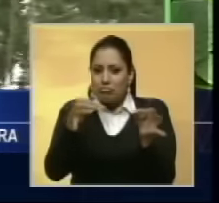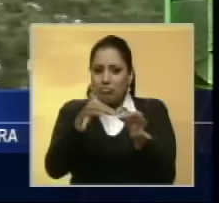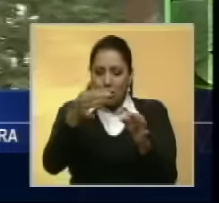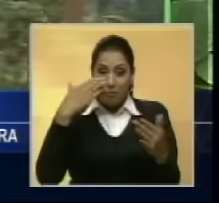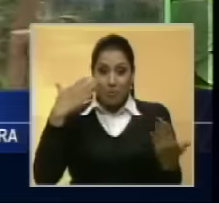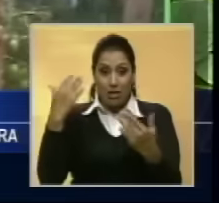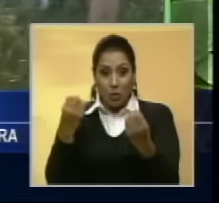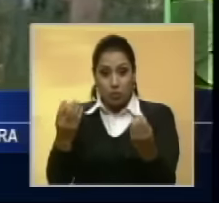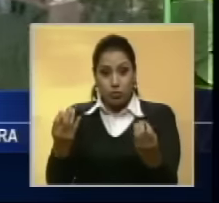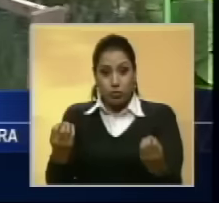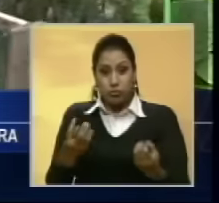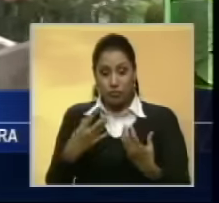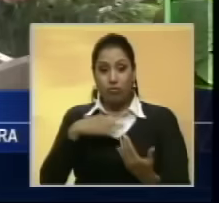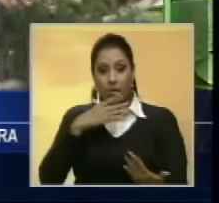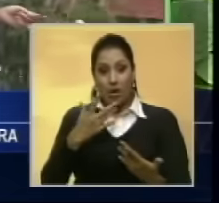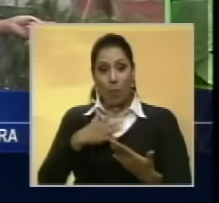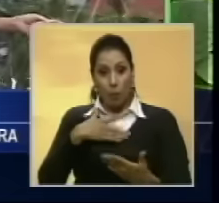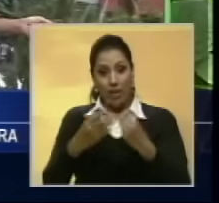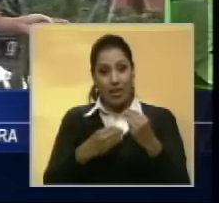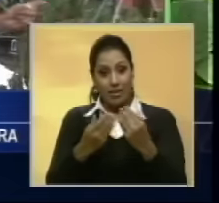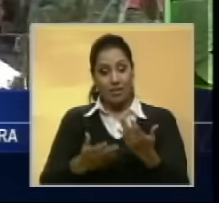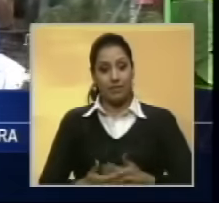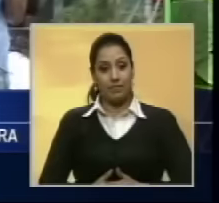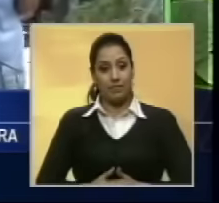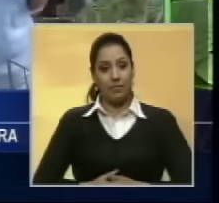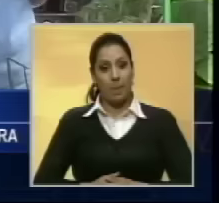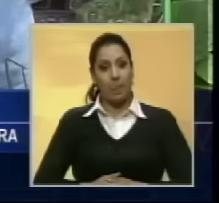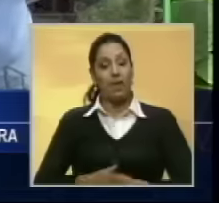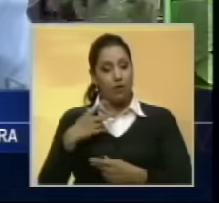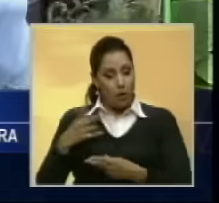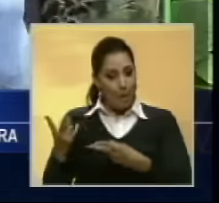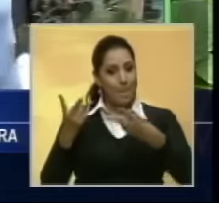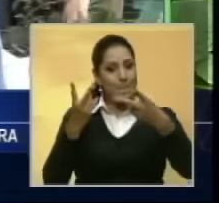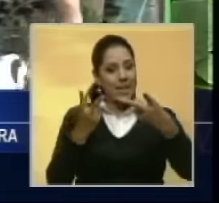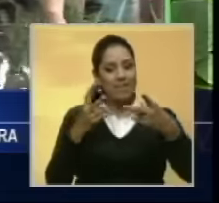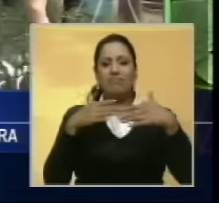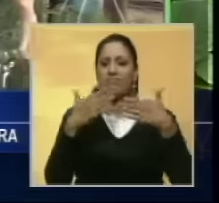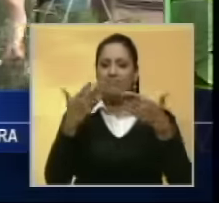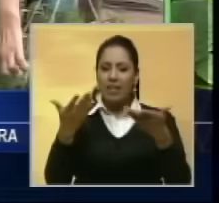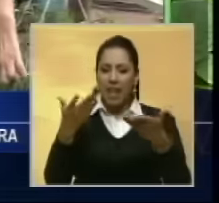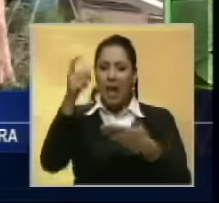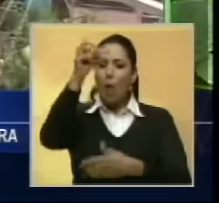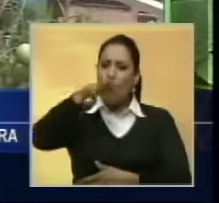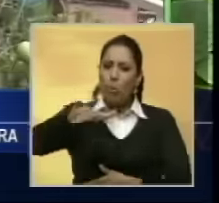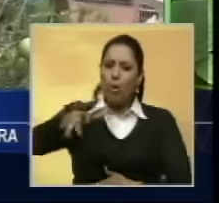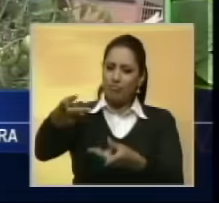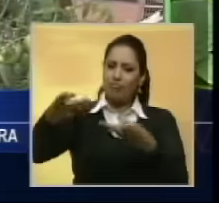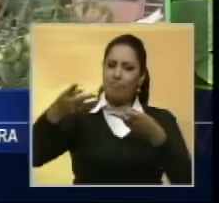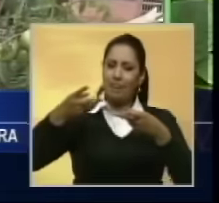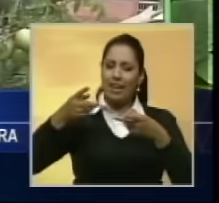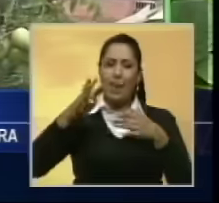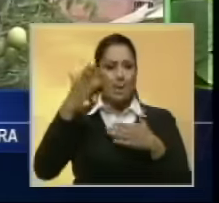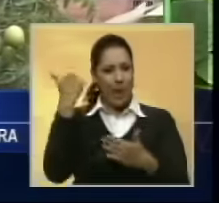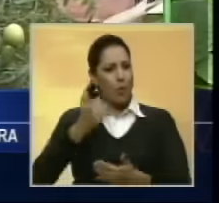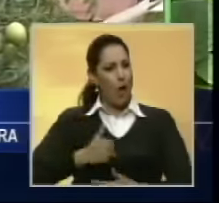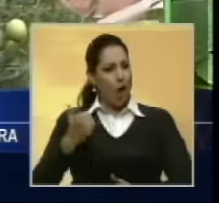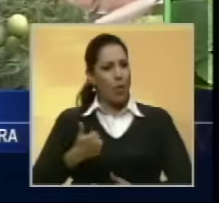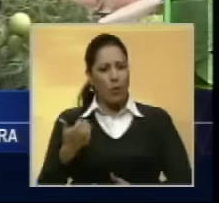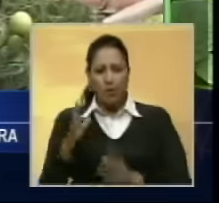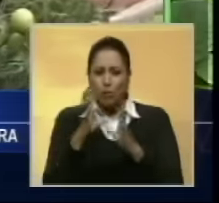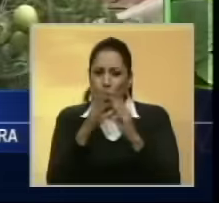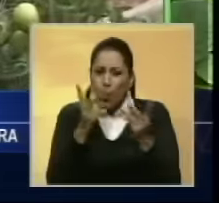todas las plantas que se desarrollan. La invitación es a la población que aprovechen todo